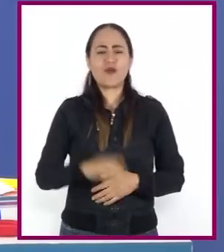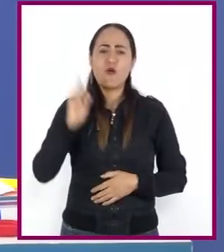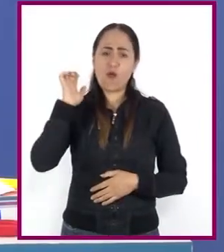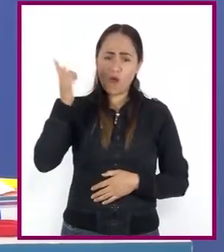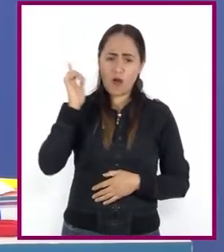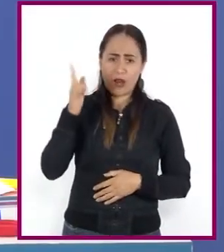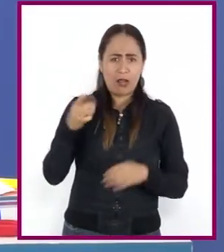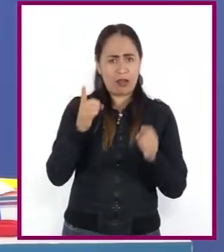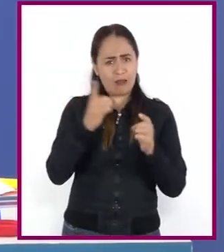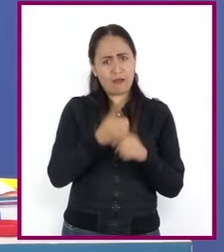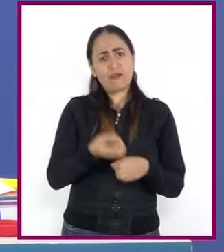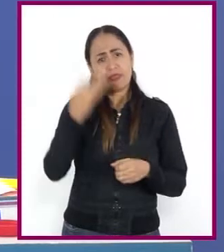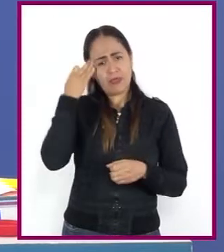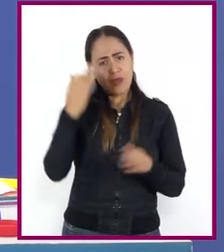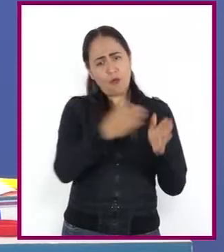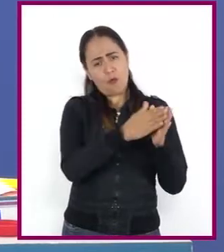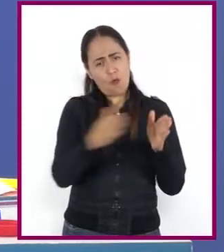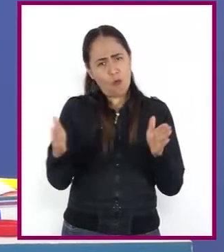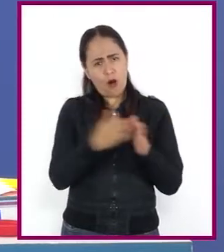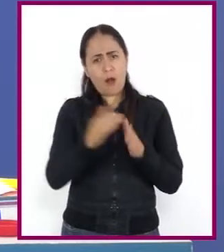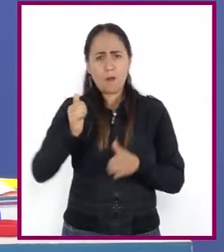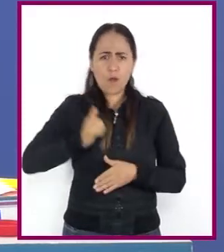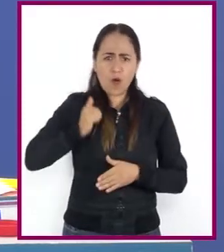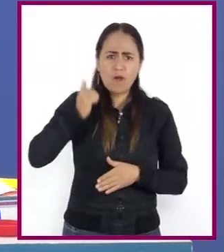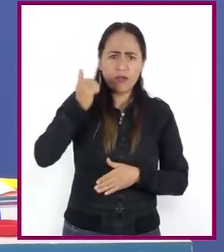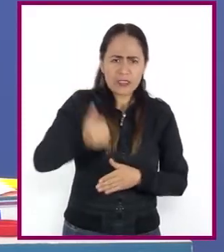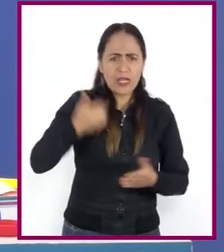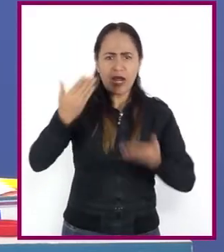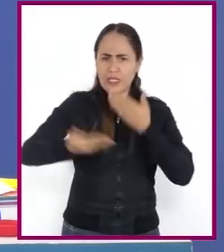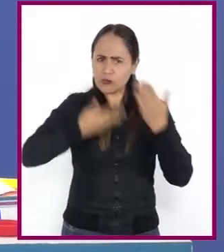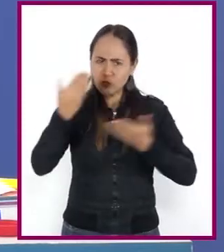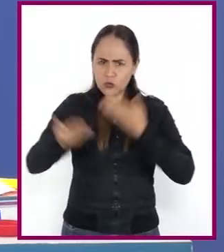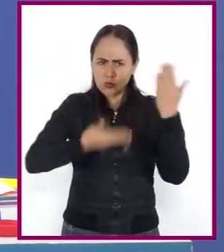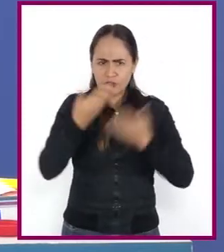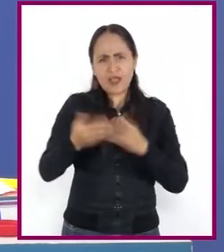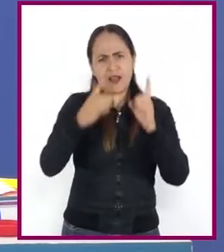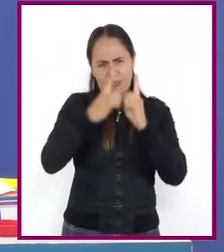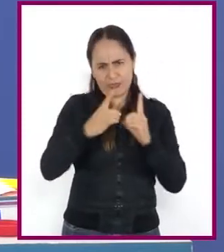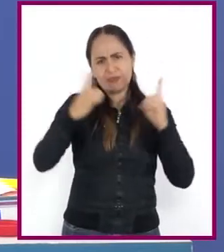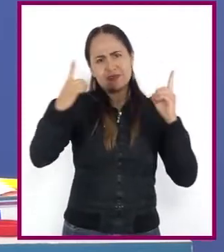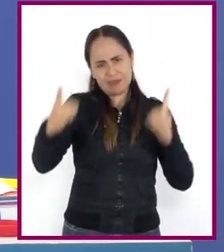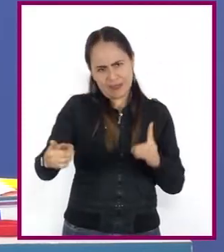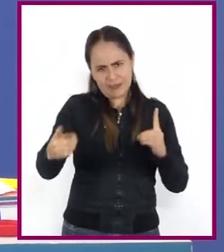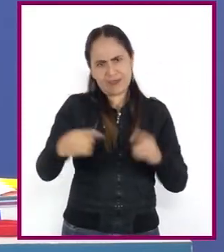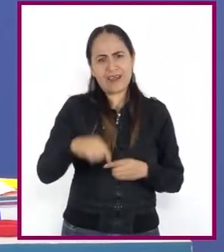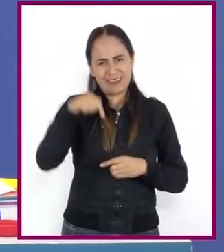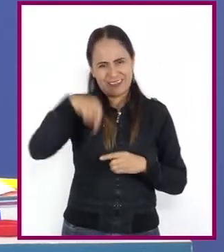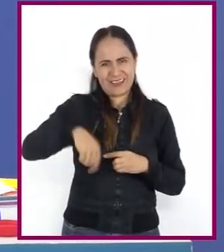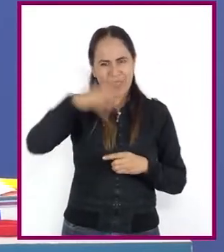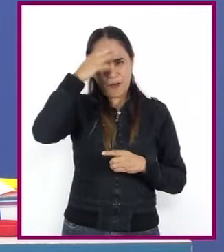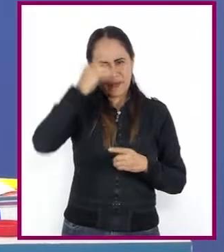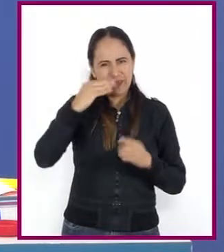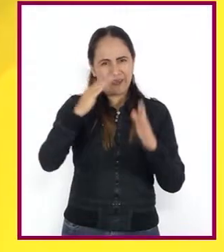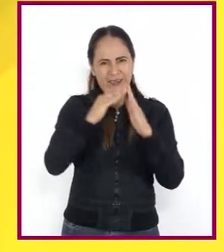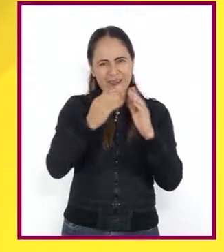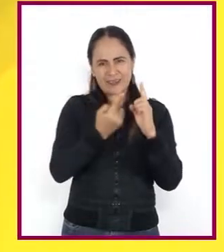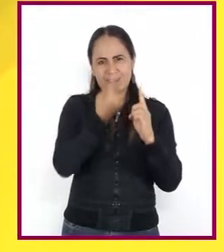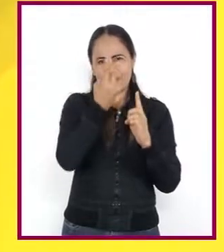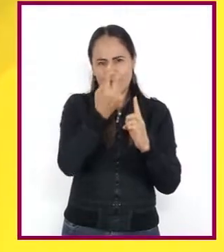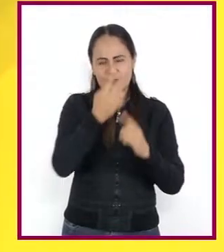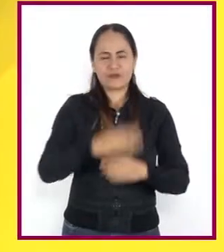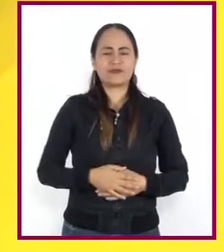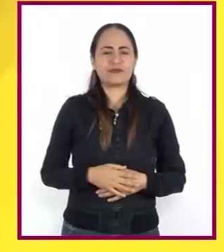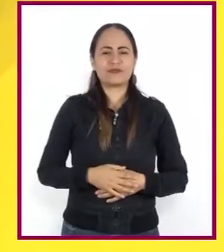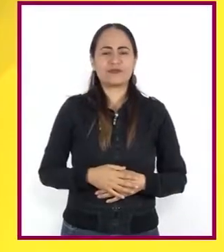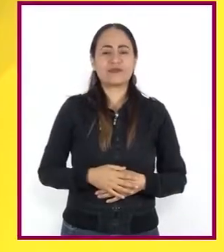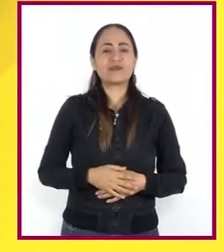estos días estén aprovechando la oportunidad de estudiar en esta modalidad a través de Aprende en Casa 2. También